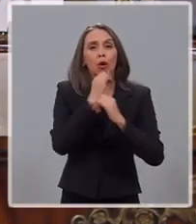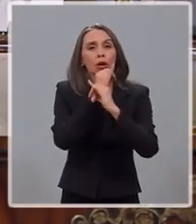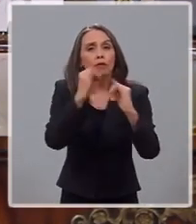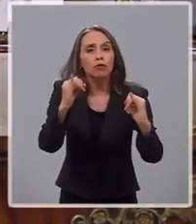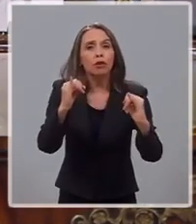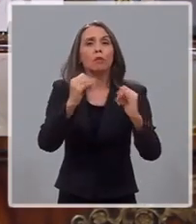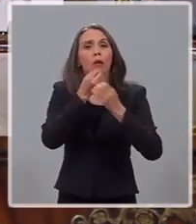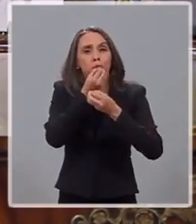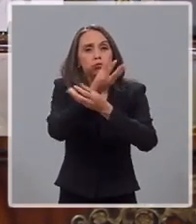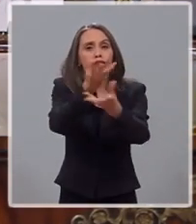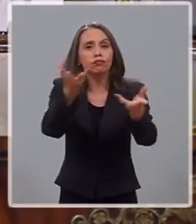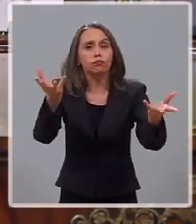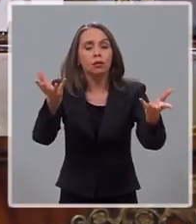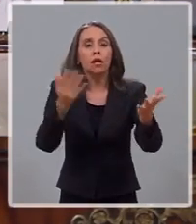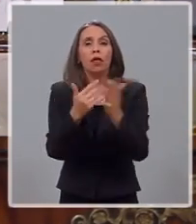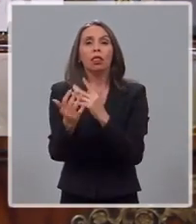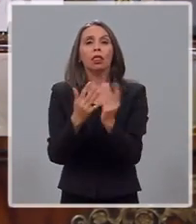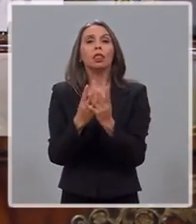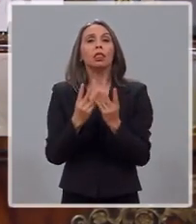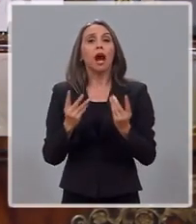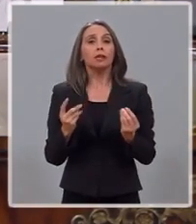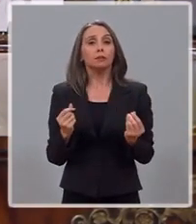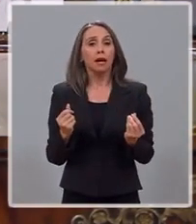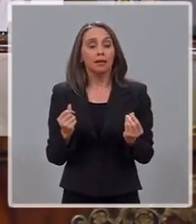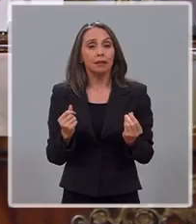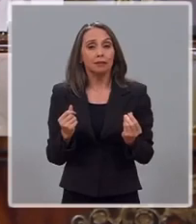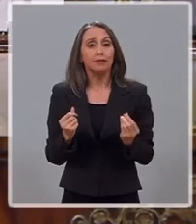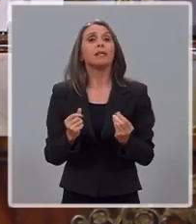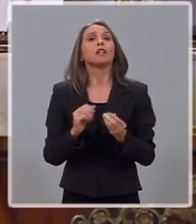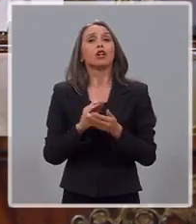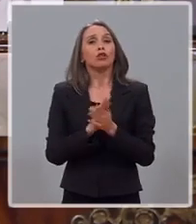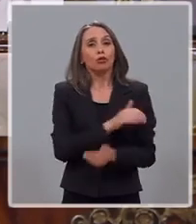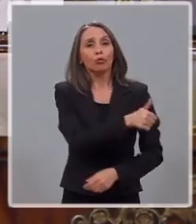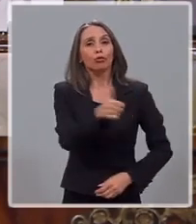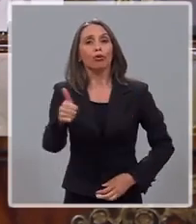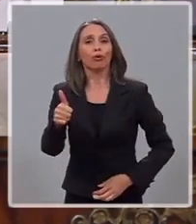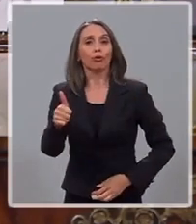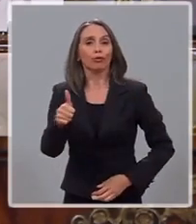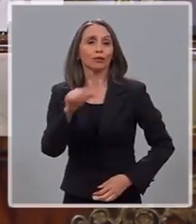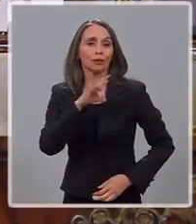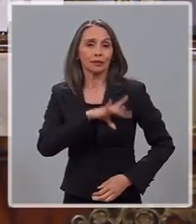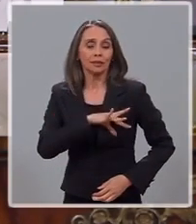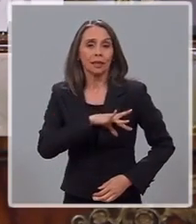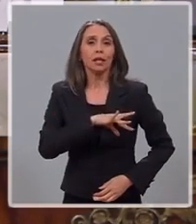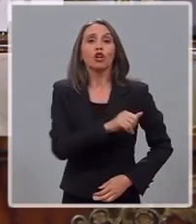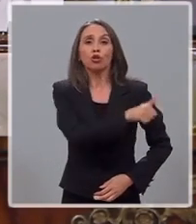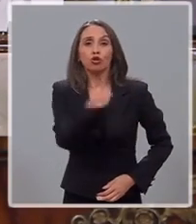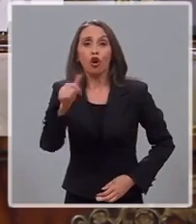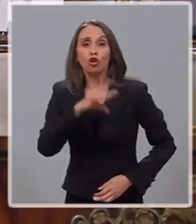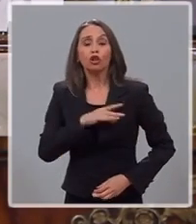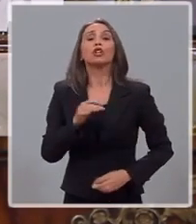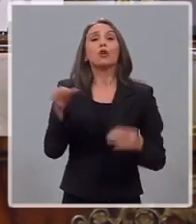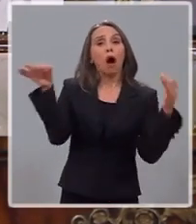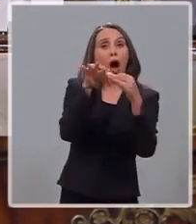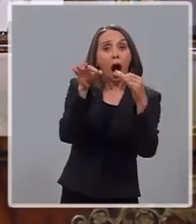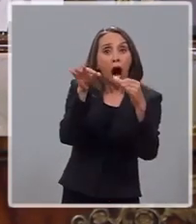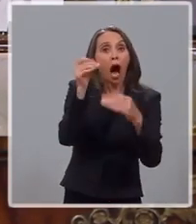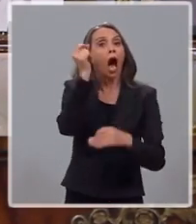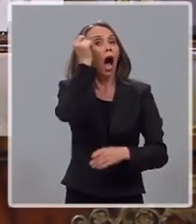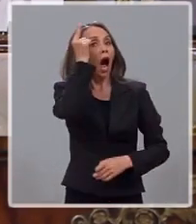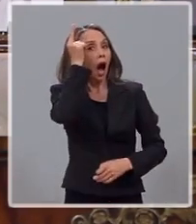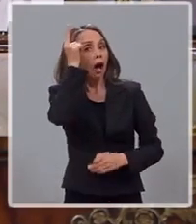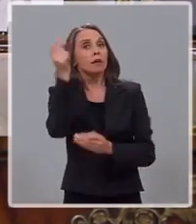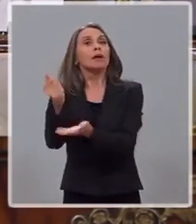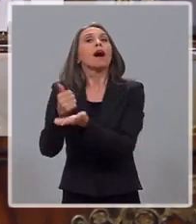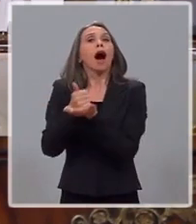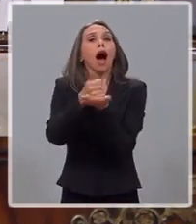comunicarlas en forma transparente con todos nuestros compatriotas para que todos los chilenos puedan comprenderlas y puedan